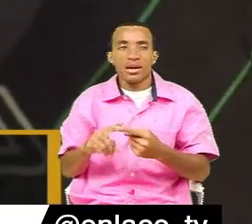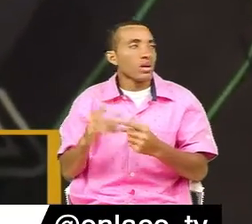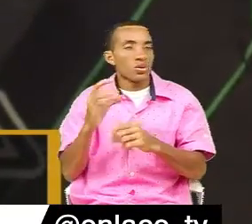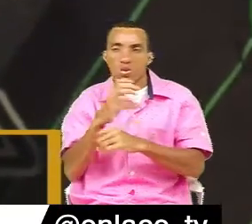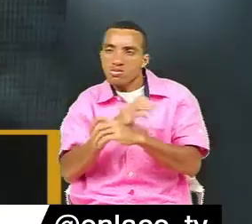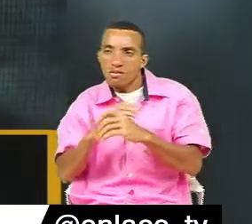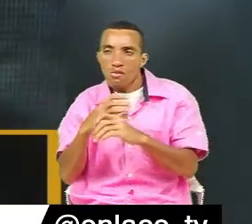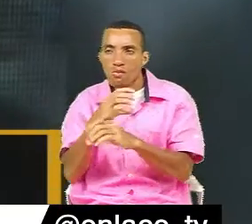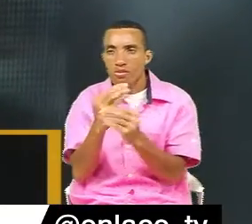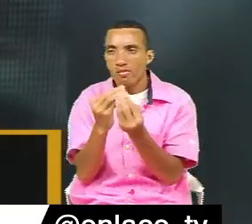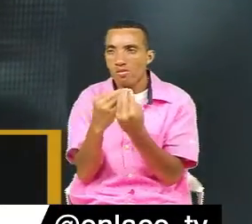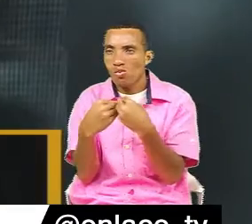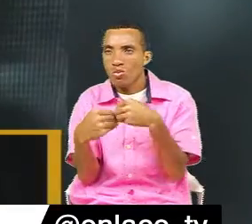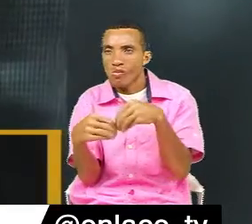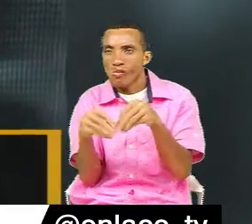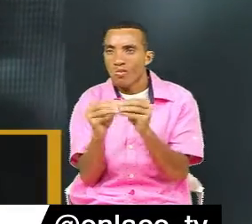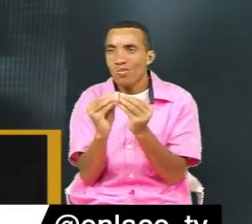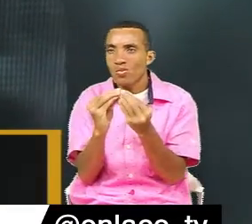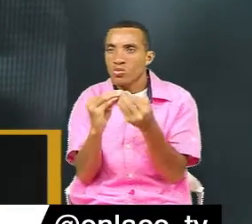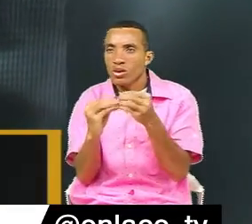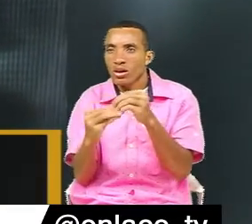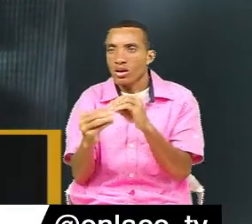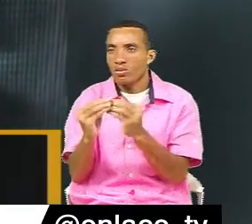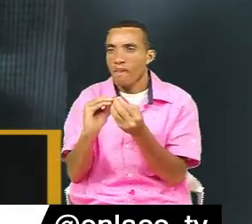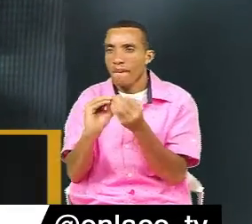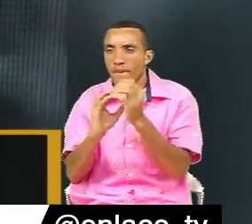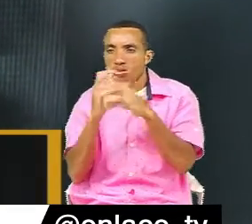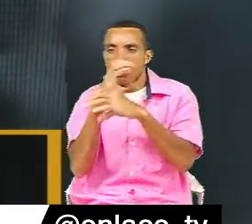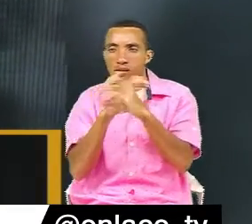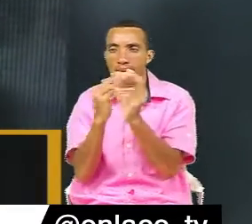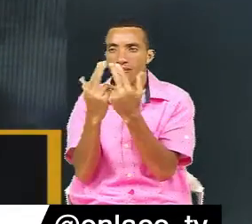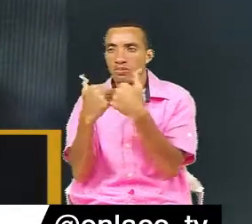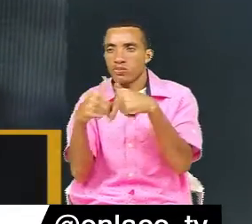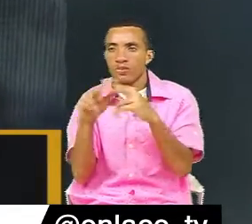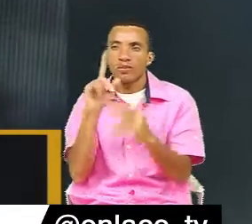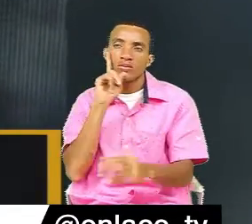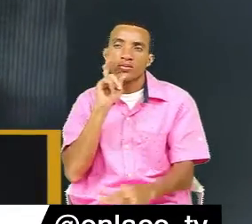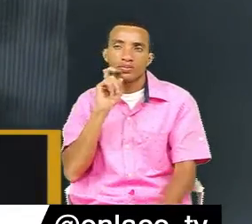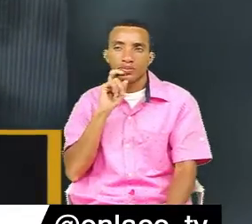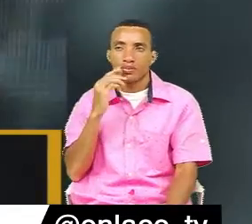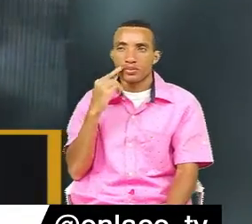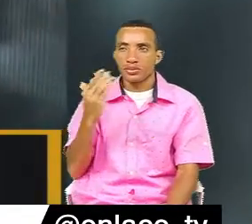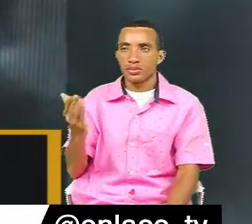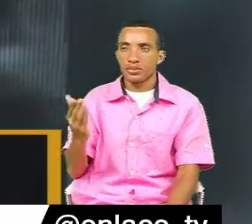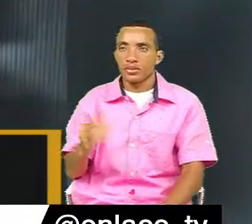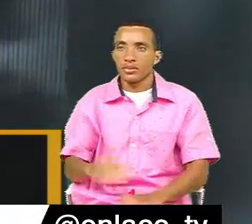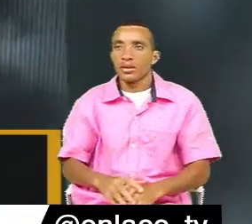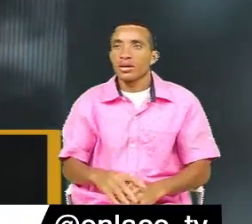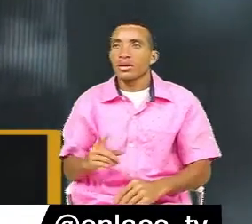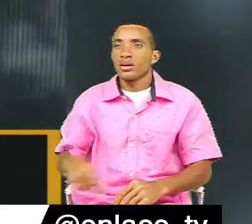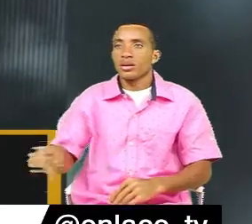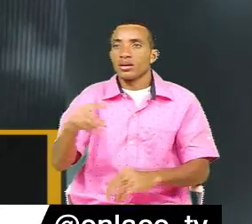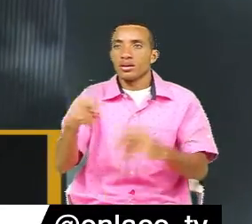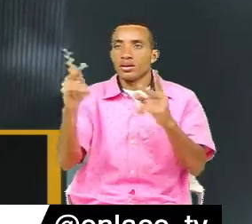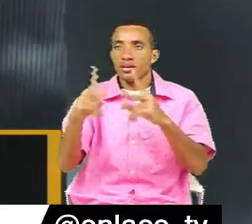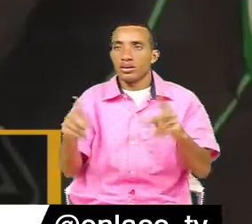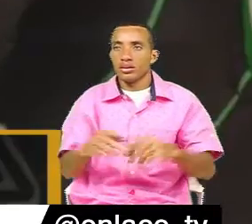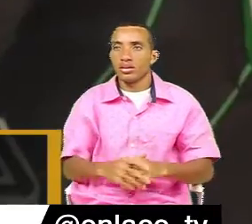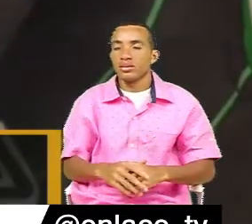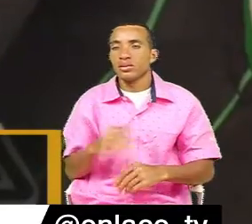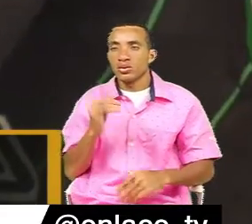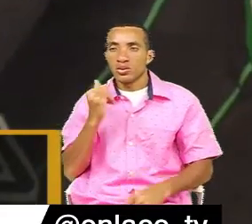dejan sus condones, todo eso. En la cuadra usted, toda la gente todo el tiempo